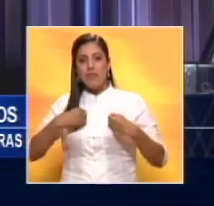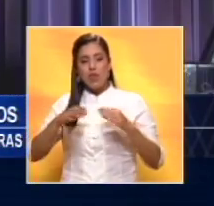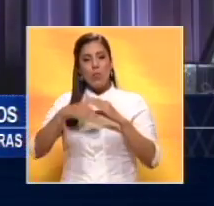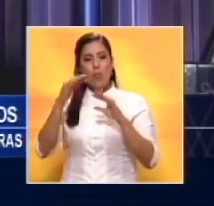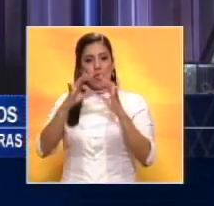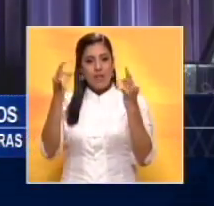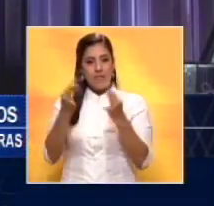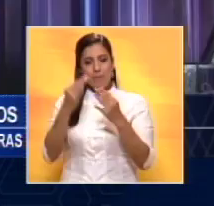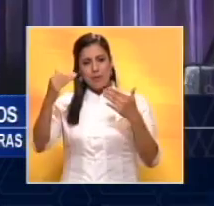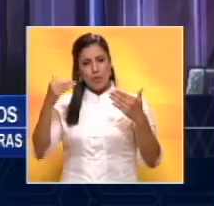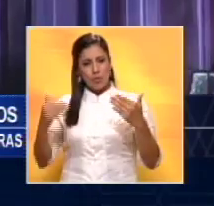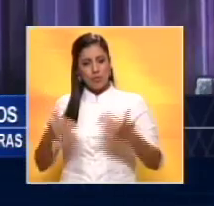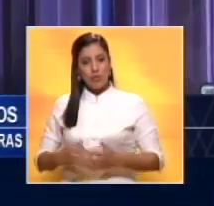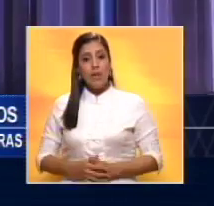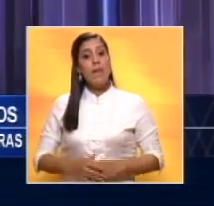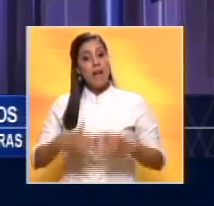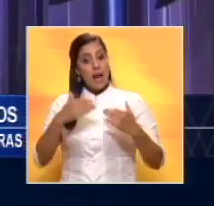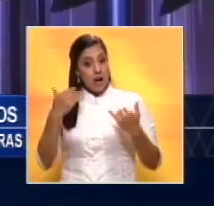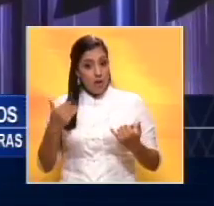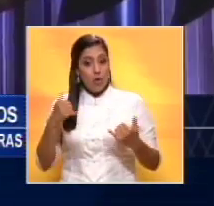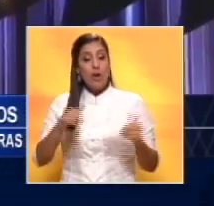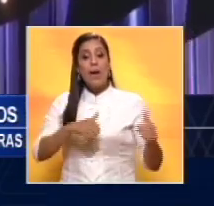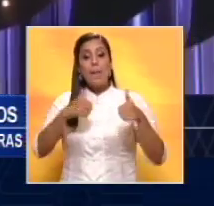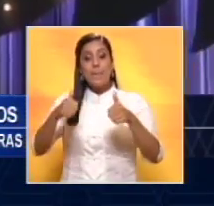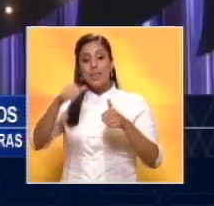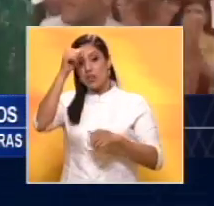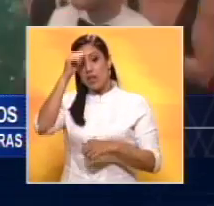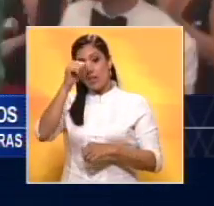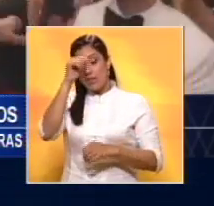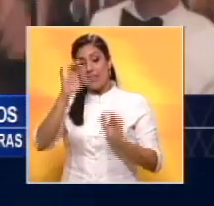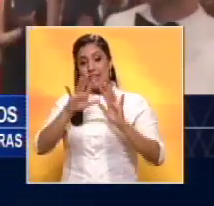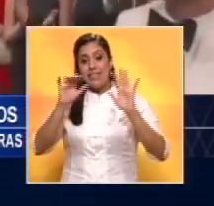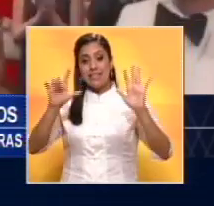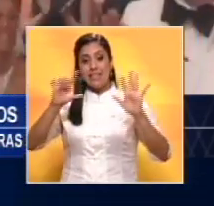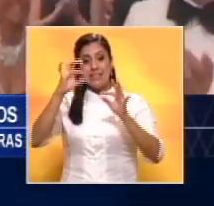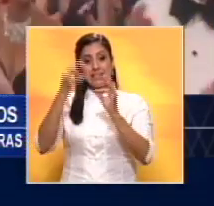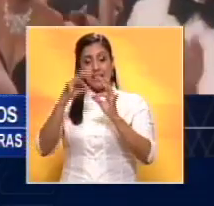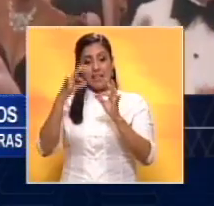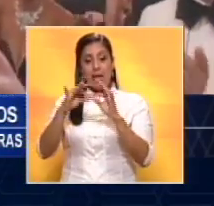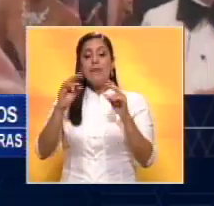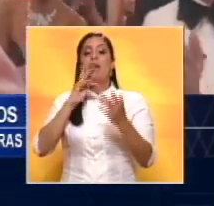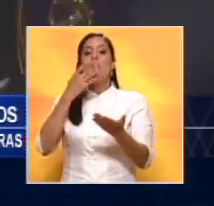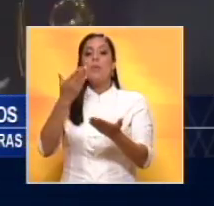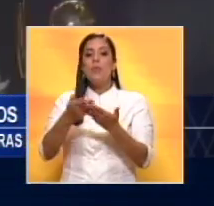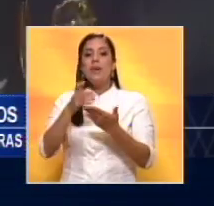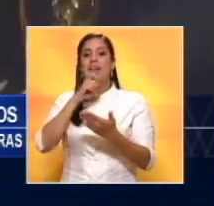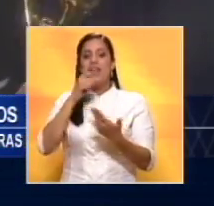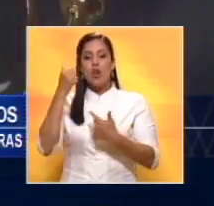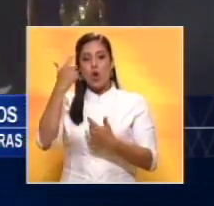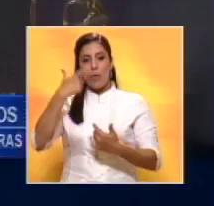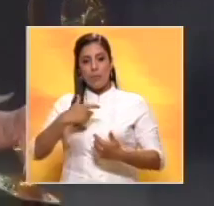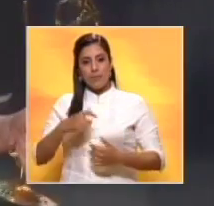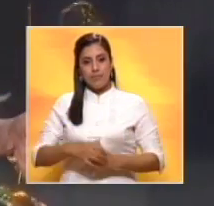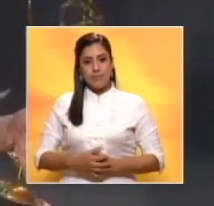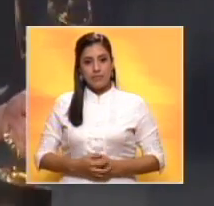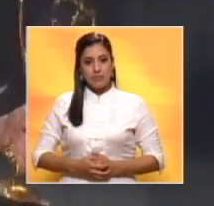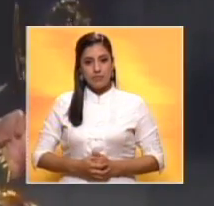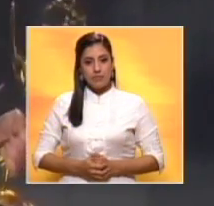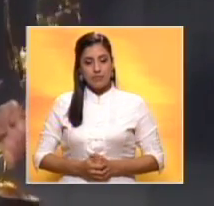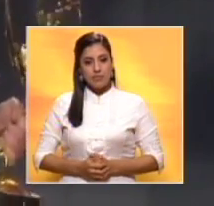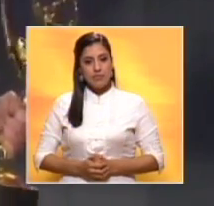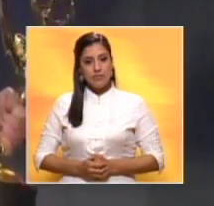Modern Family, entre otras. La ceremonia será este próximo 17 de septiembre y estará presentada por Stephen Colbert.